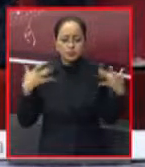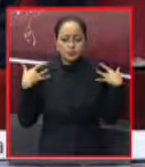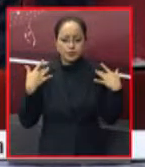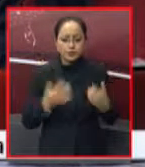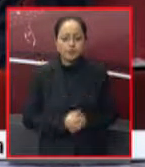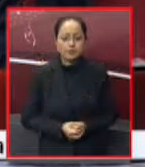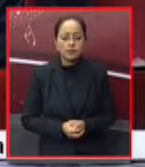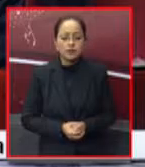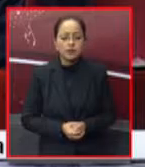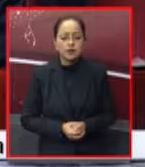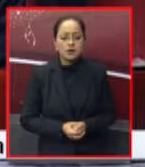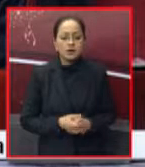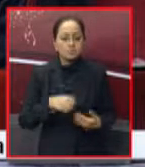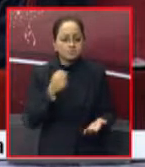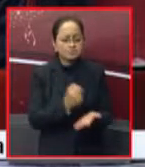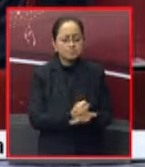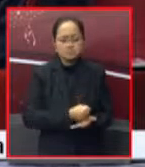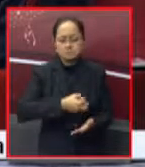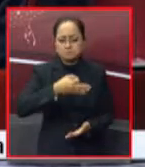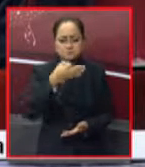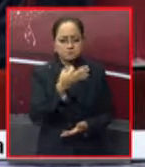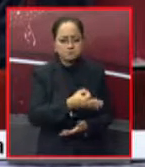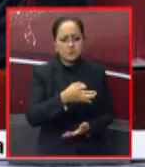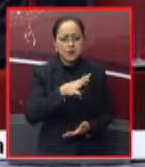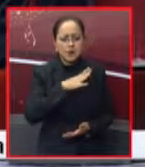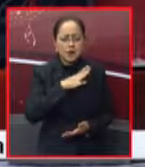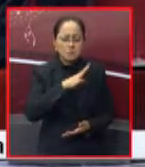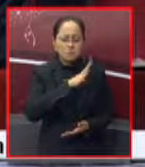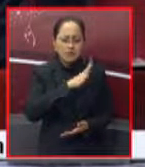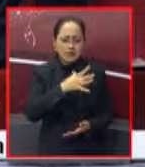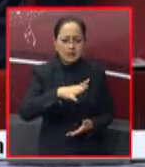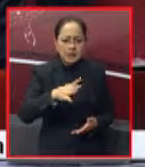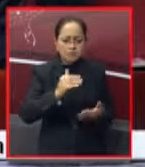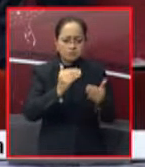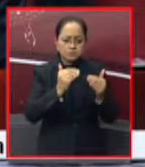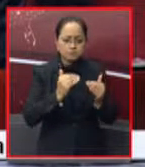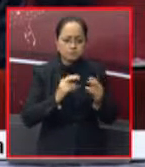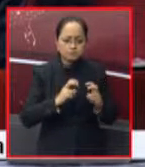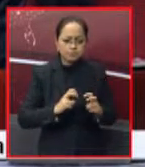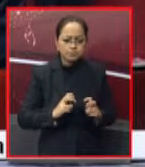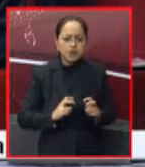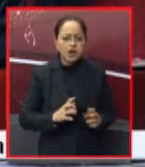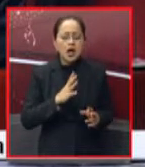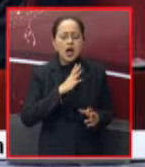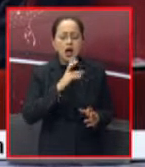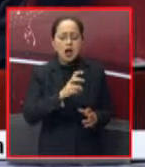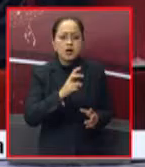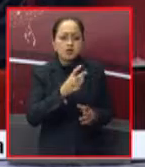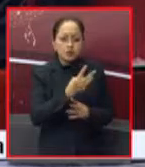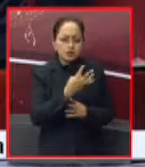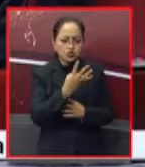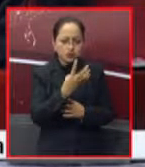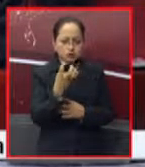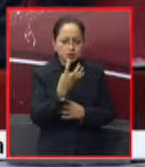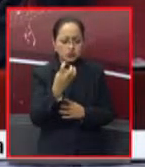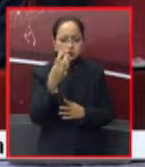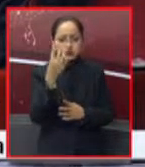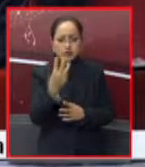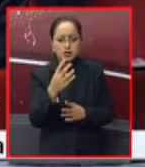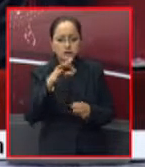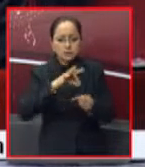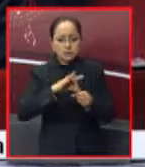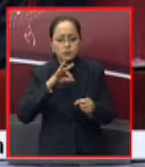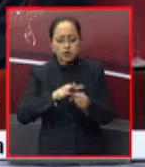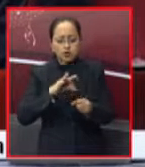Aprobado en lo general y en lo particular por 403 votos